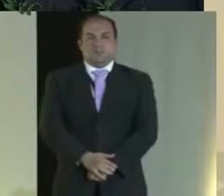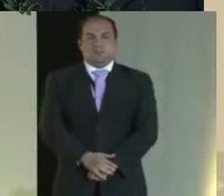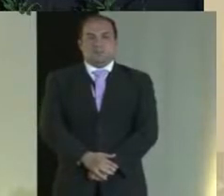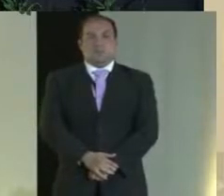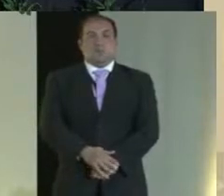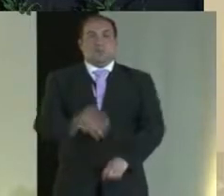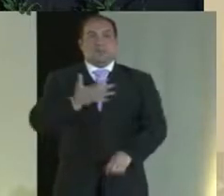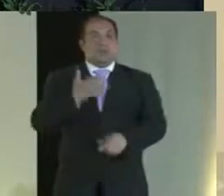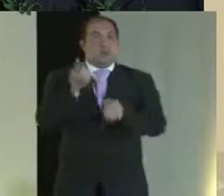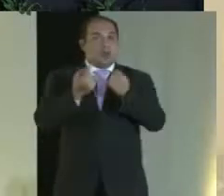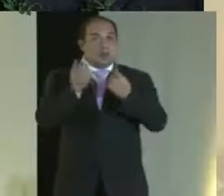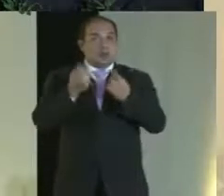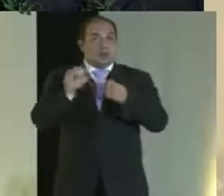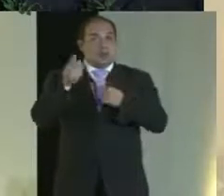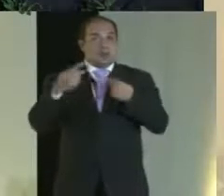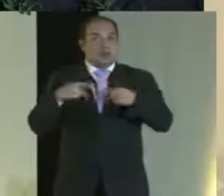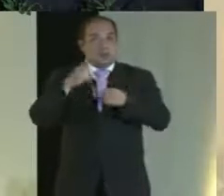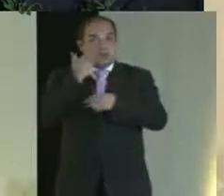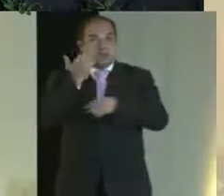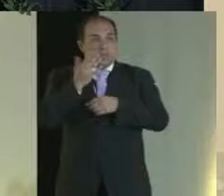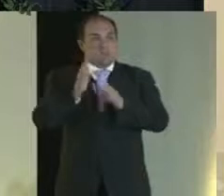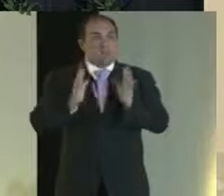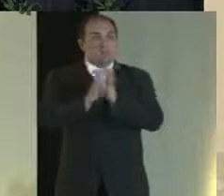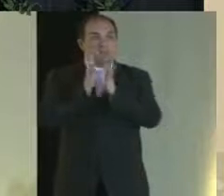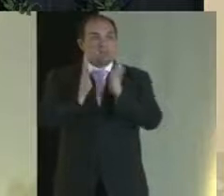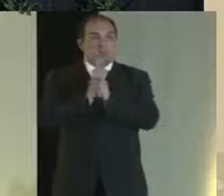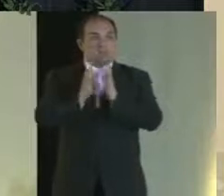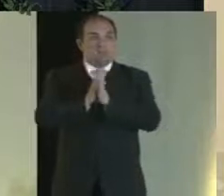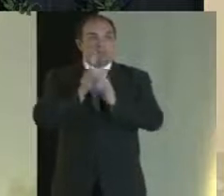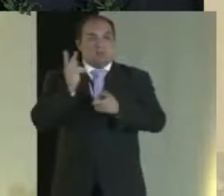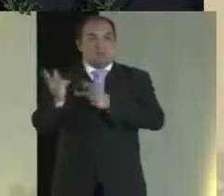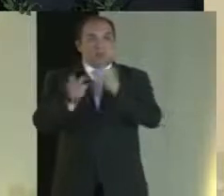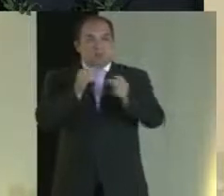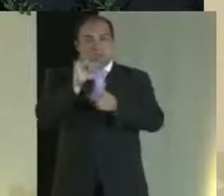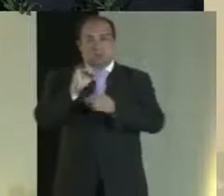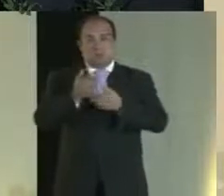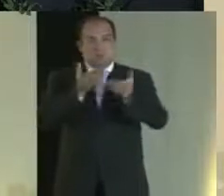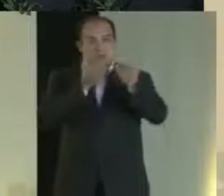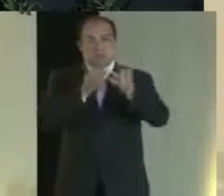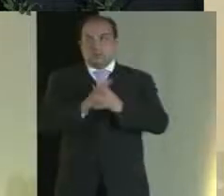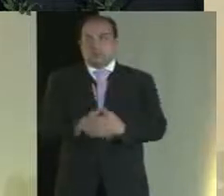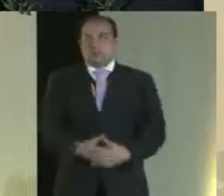¿Hay alguna otra persona que quiera participar o preguntar? Sí.